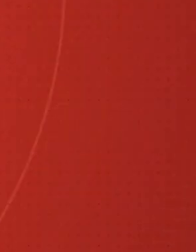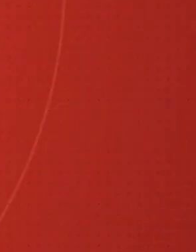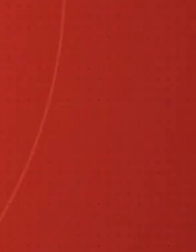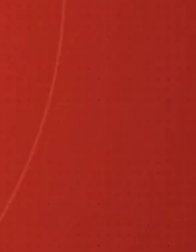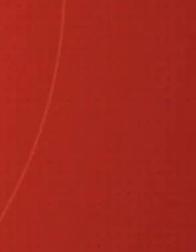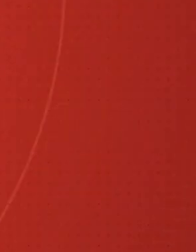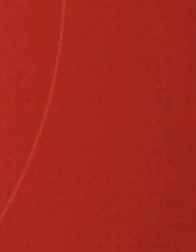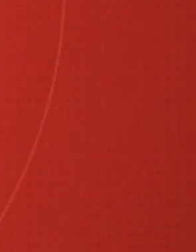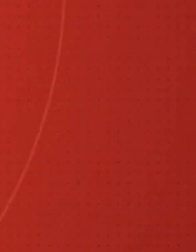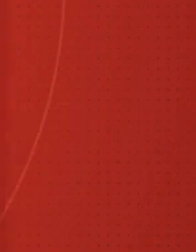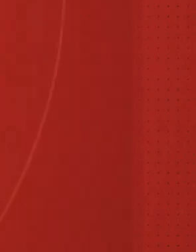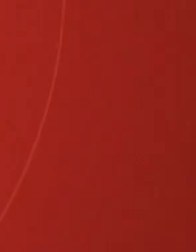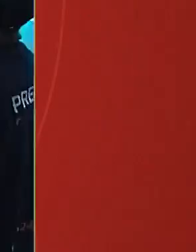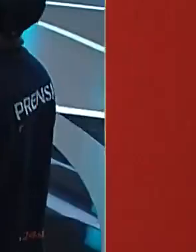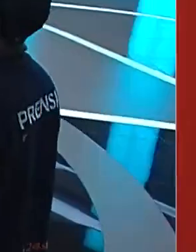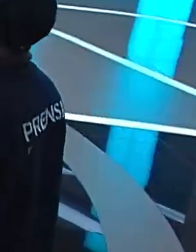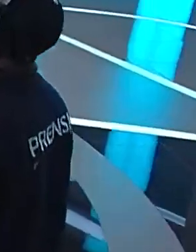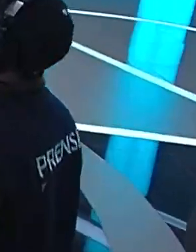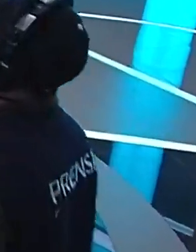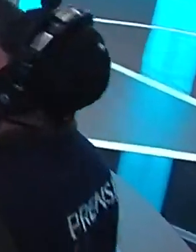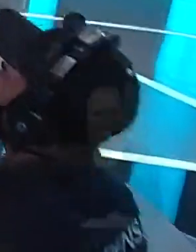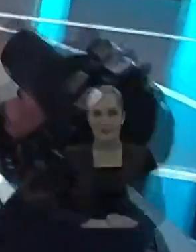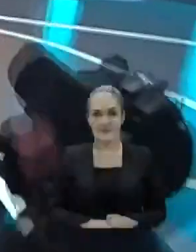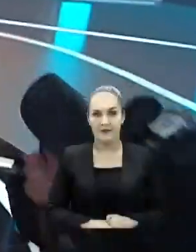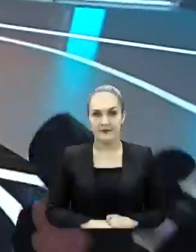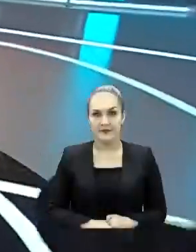RTVC Noticias del Mediodía.